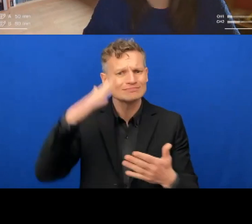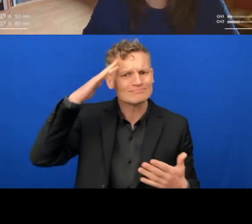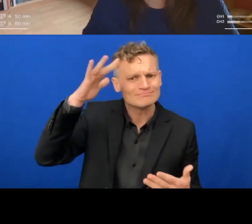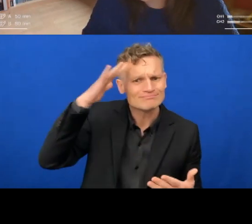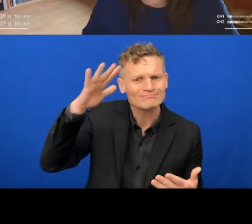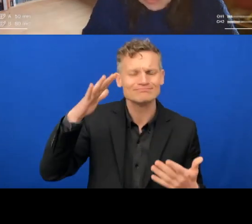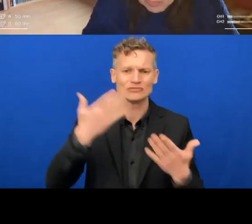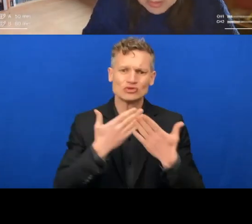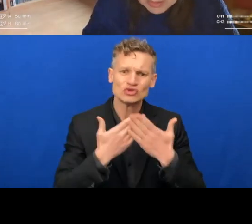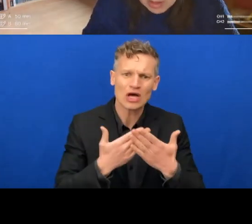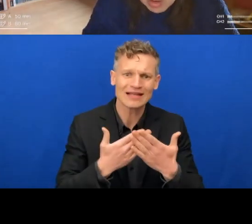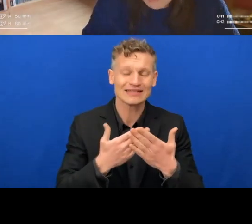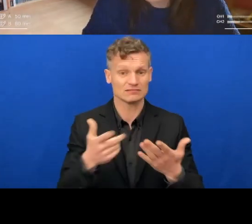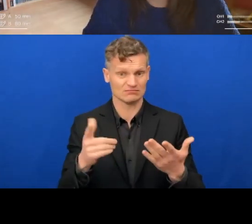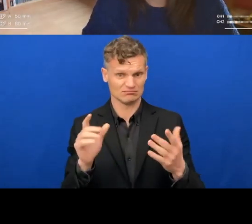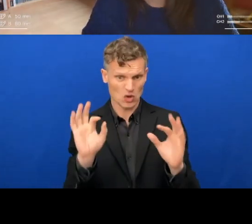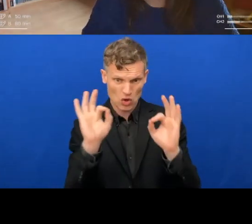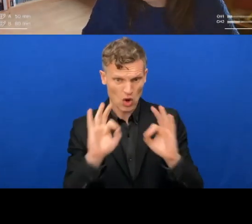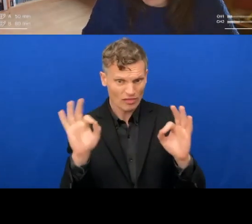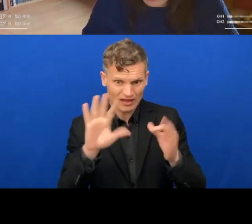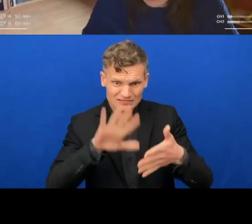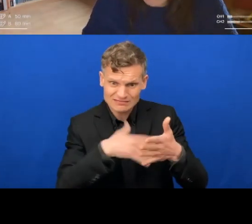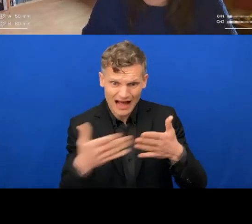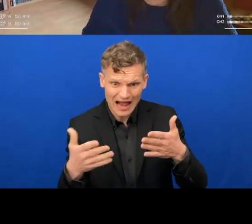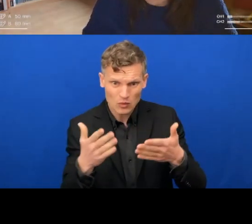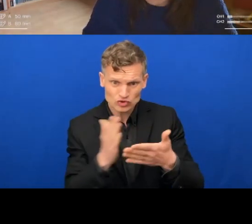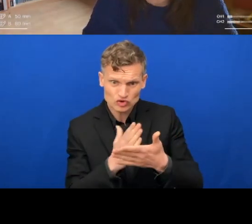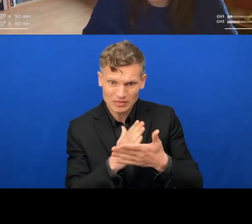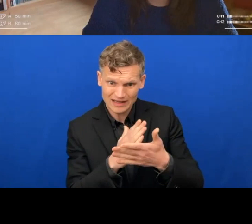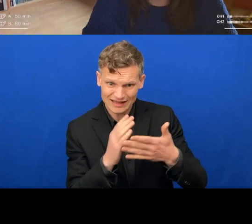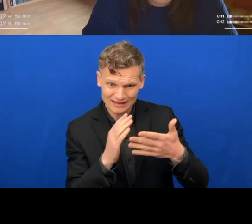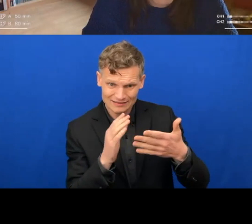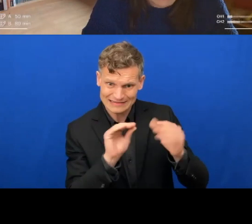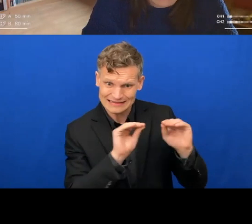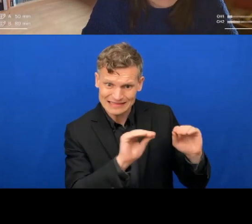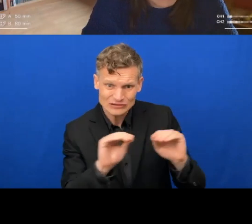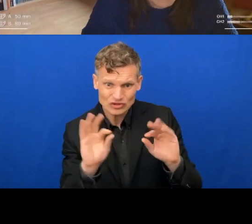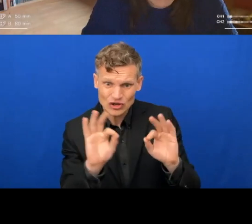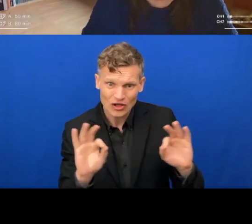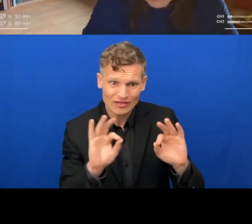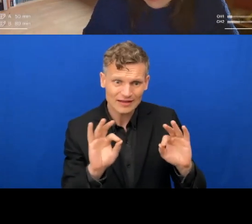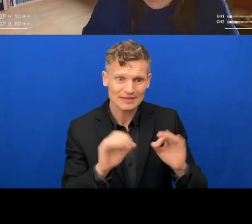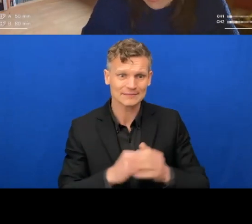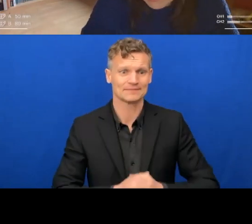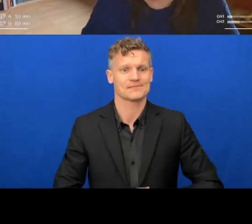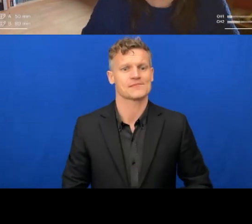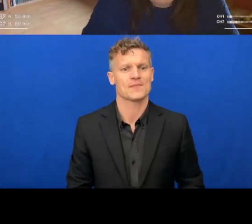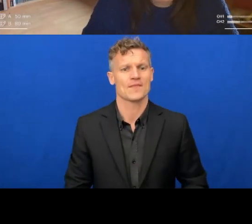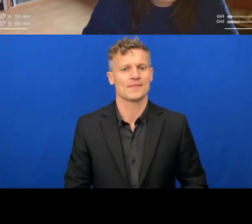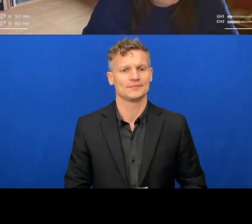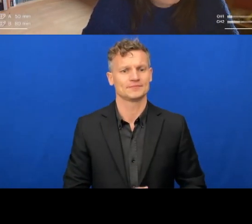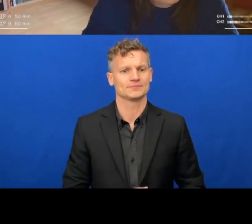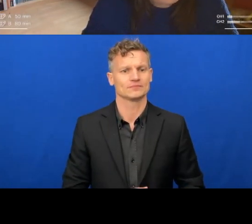inicio no habría ninguna atención para las lenguas de signos o la interpretación de lenguas de